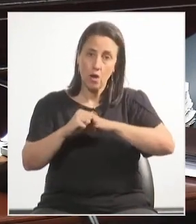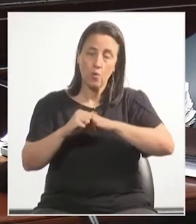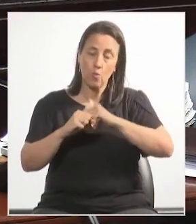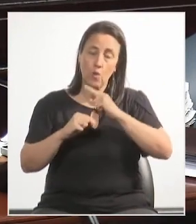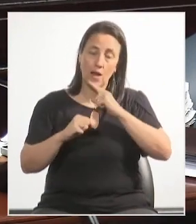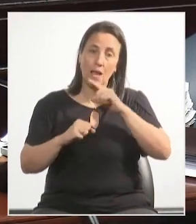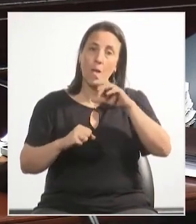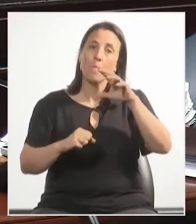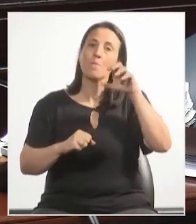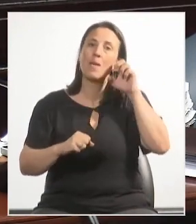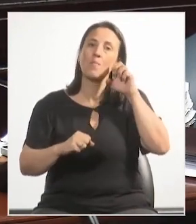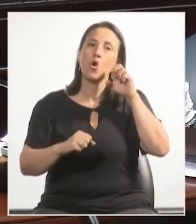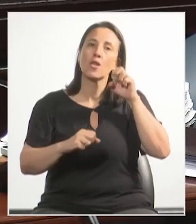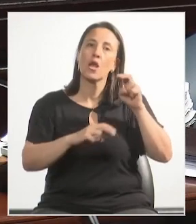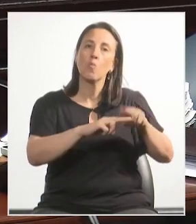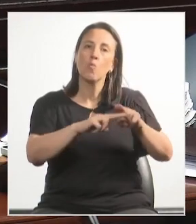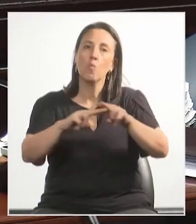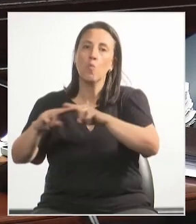del Holocausto.